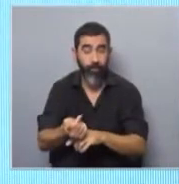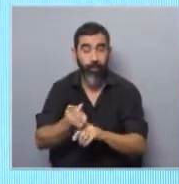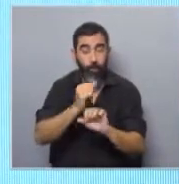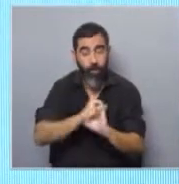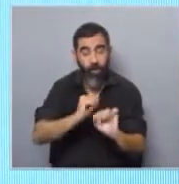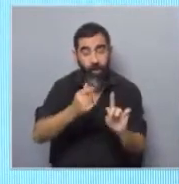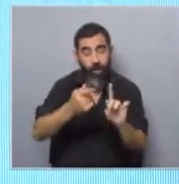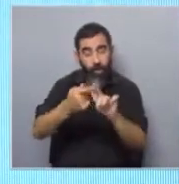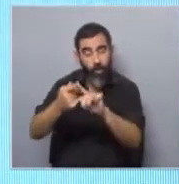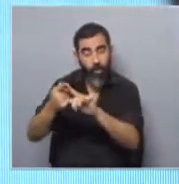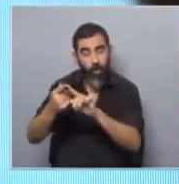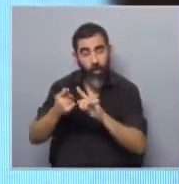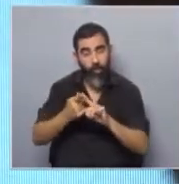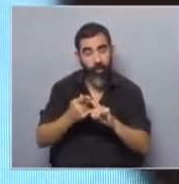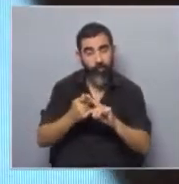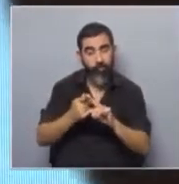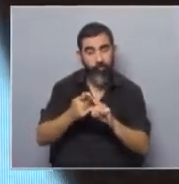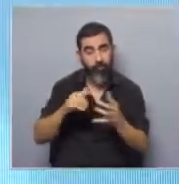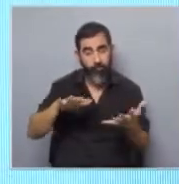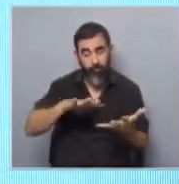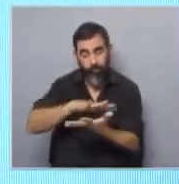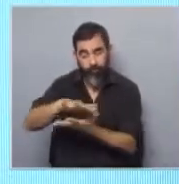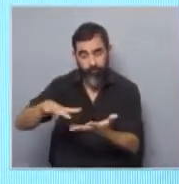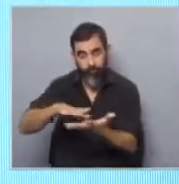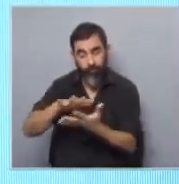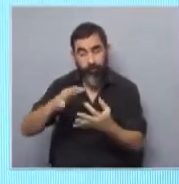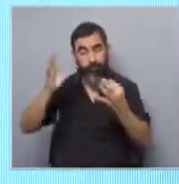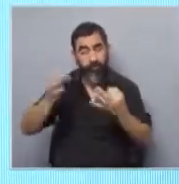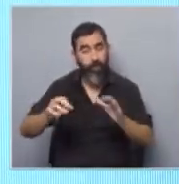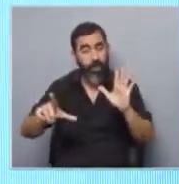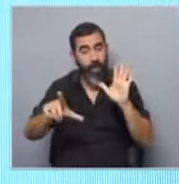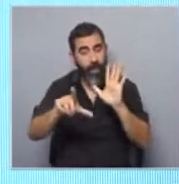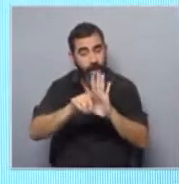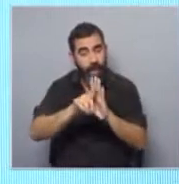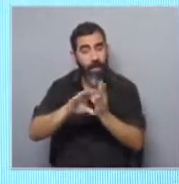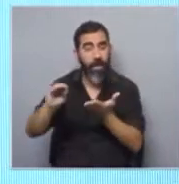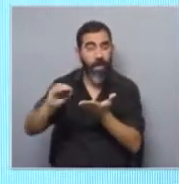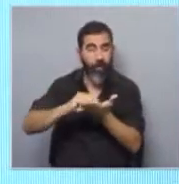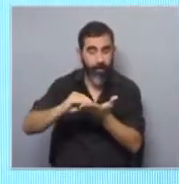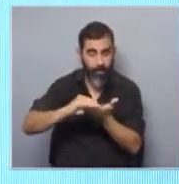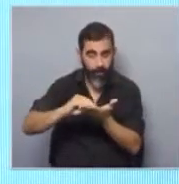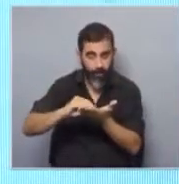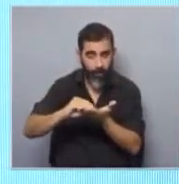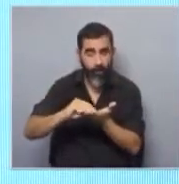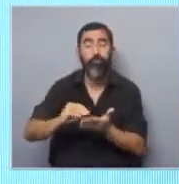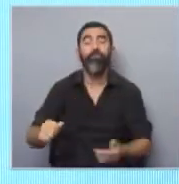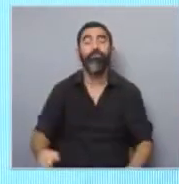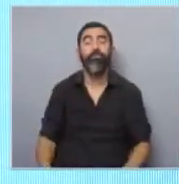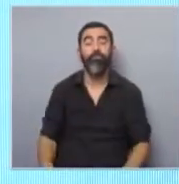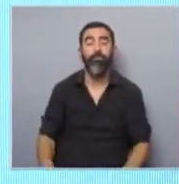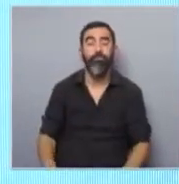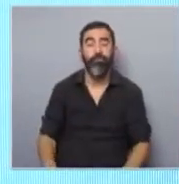acordar un ámbito legal, administrativo,